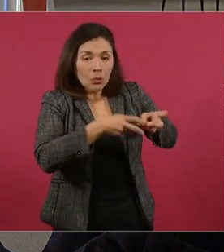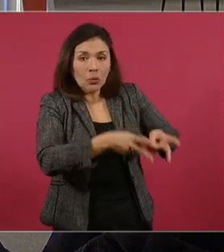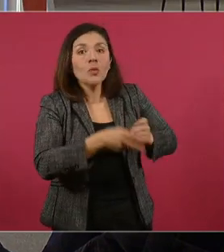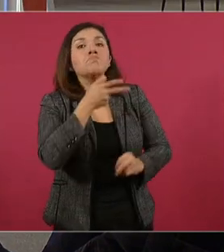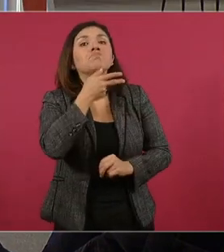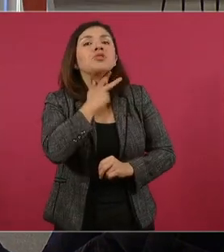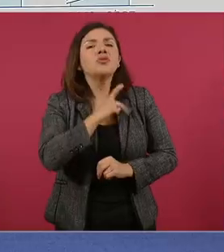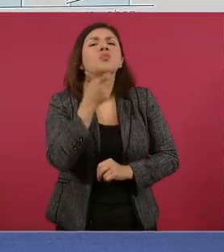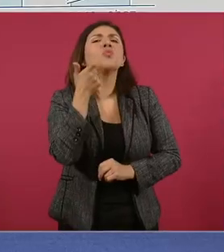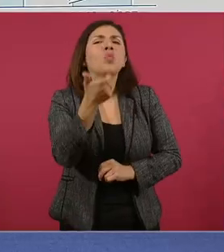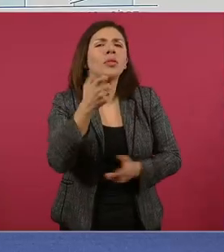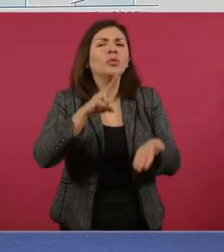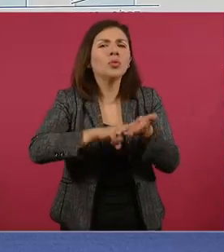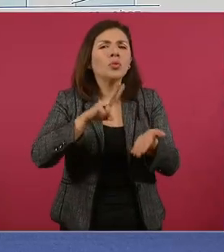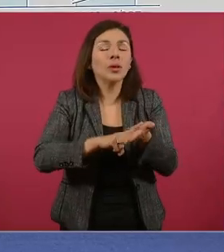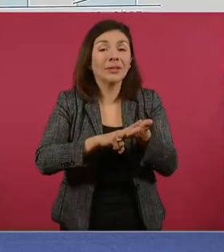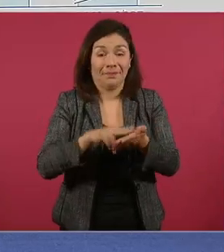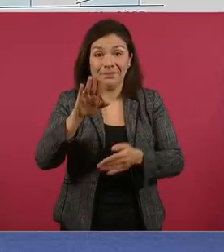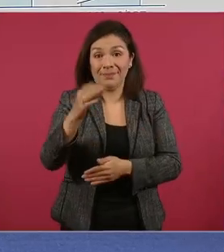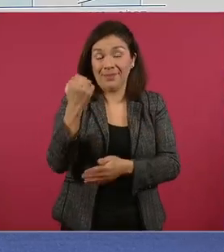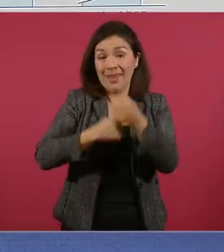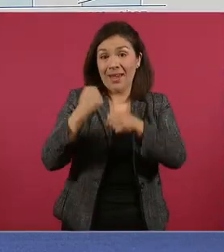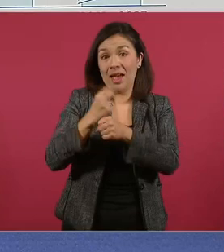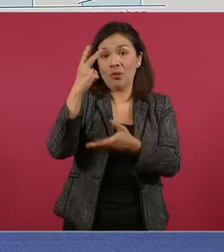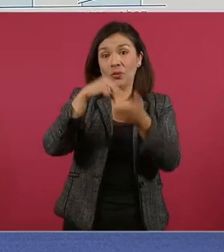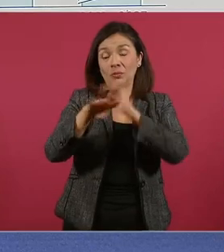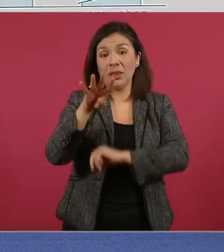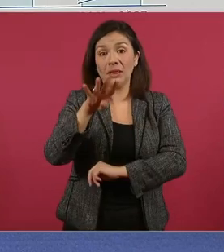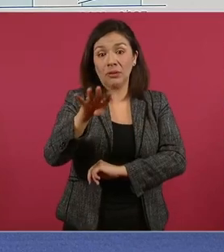equivalente? En el 2019,